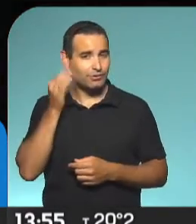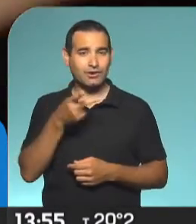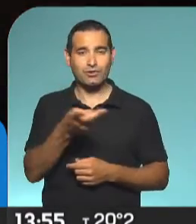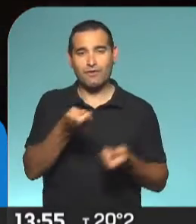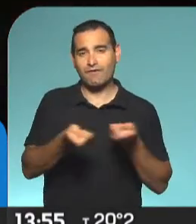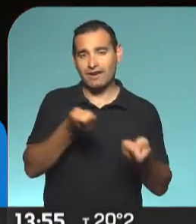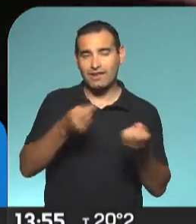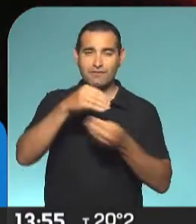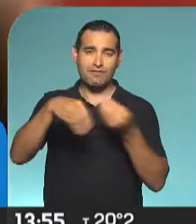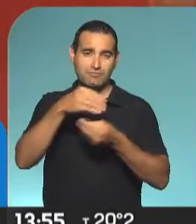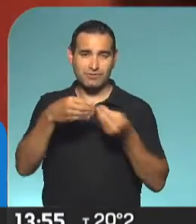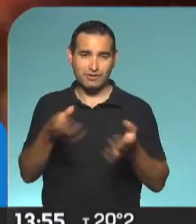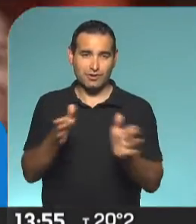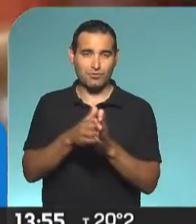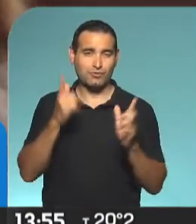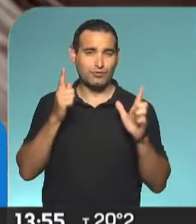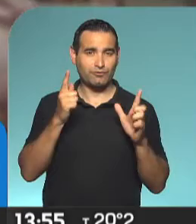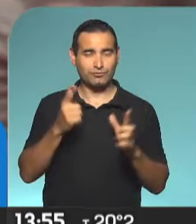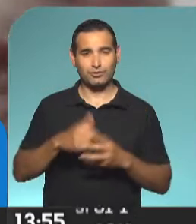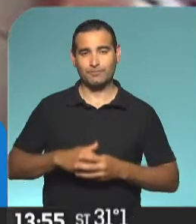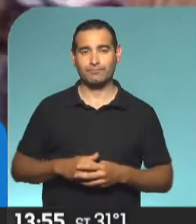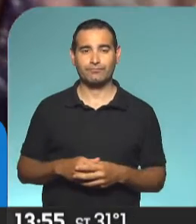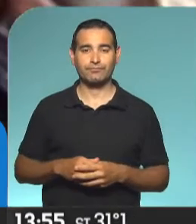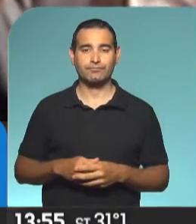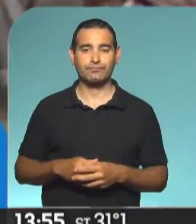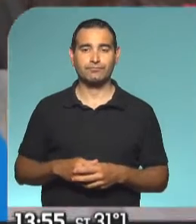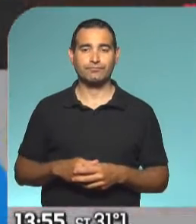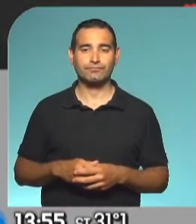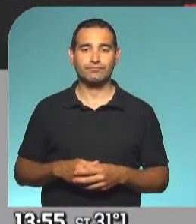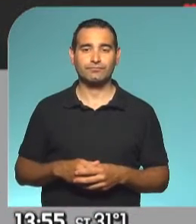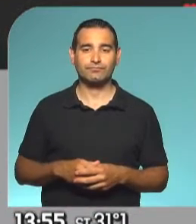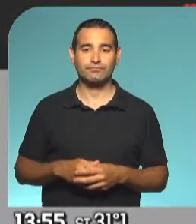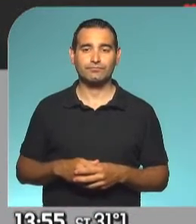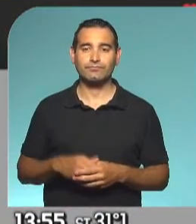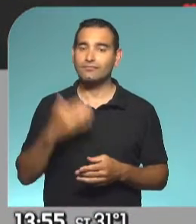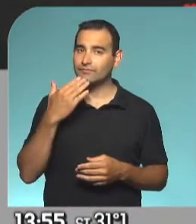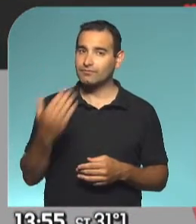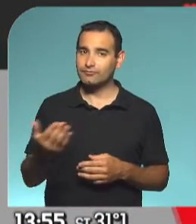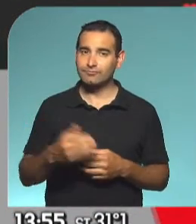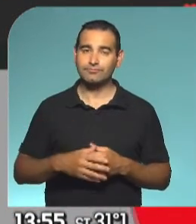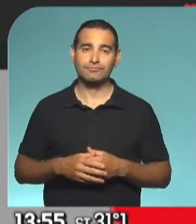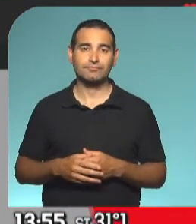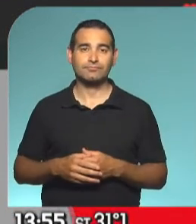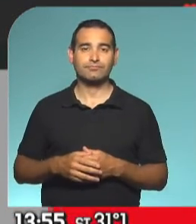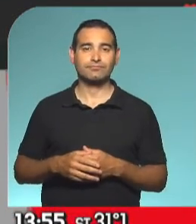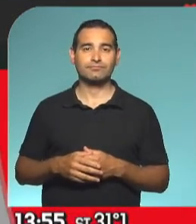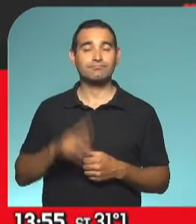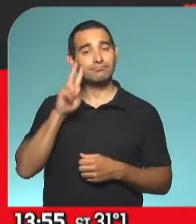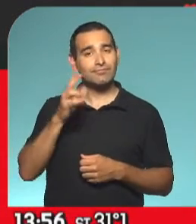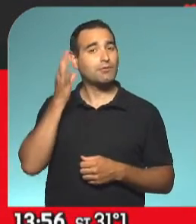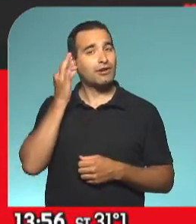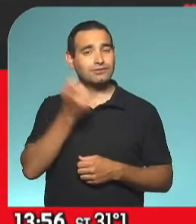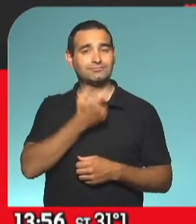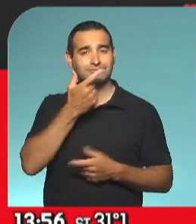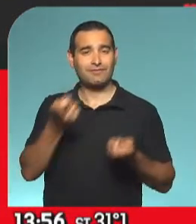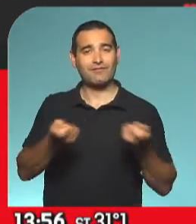y toda la familia disfrutando, recordándolo. Diego eterno. Gracias, Gaby. Nos quedamos con esa sonrisa de Maradona bailando